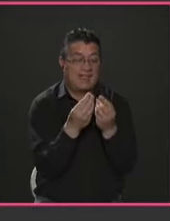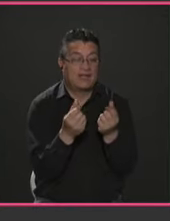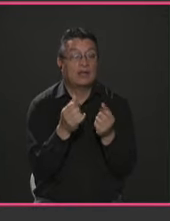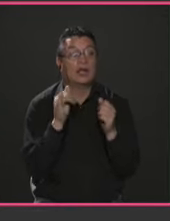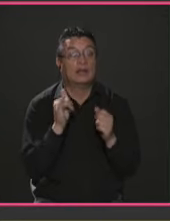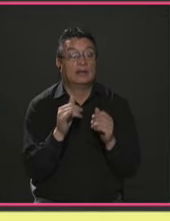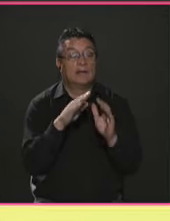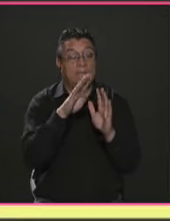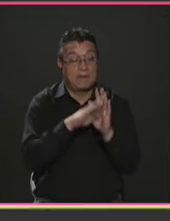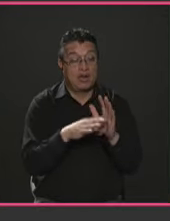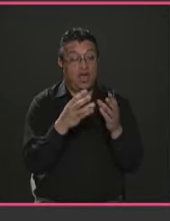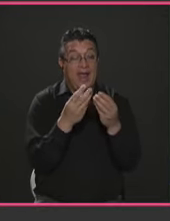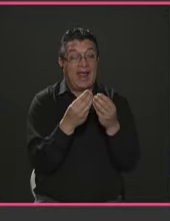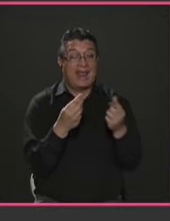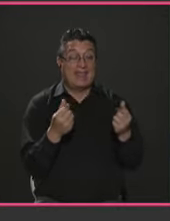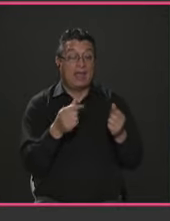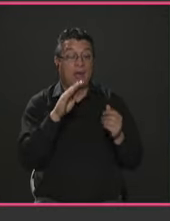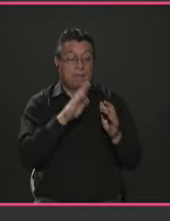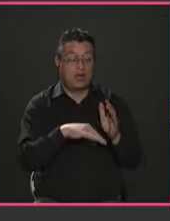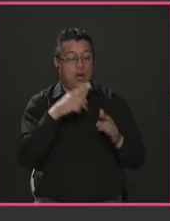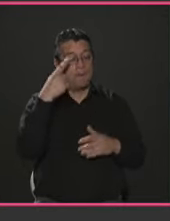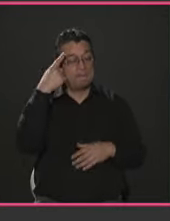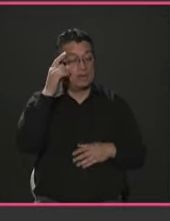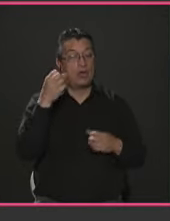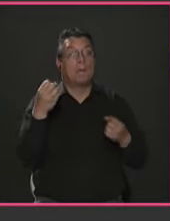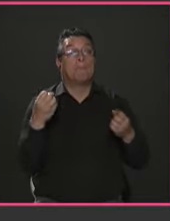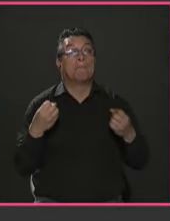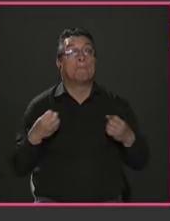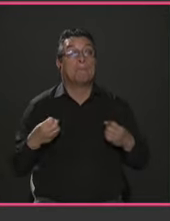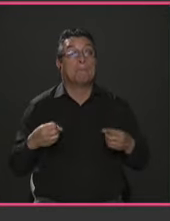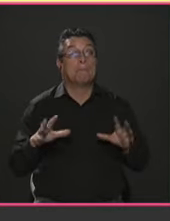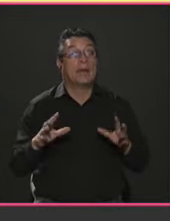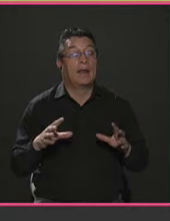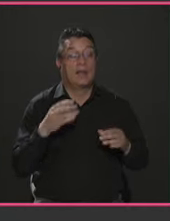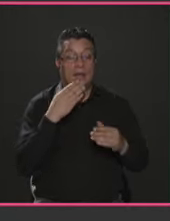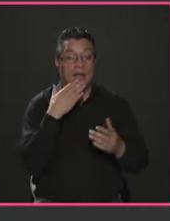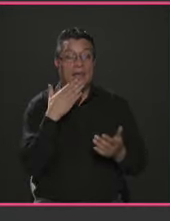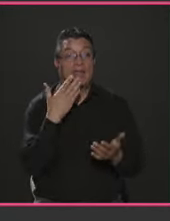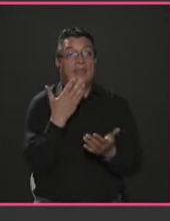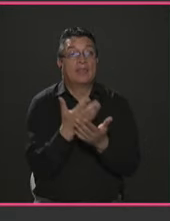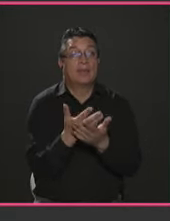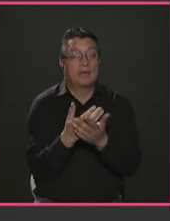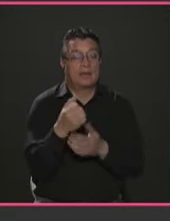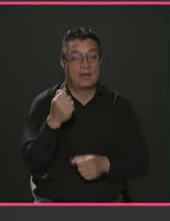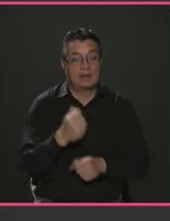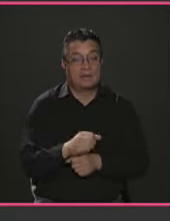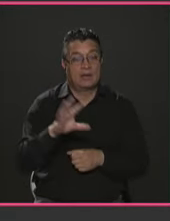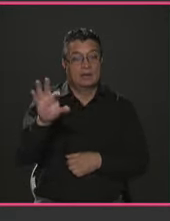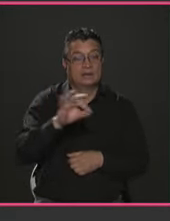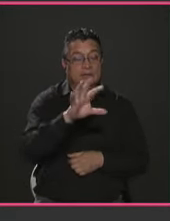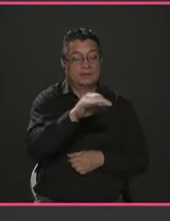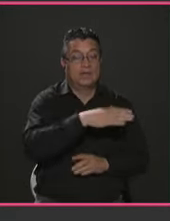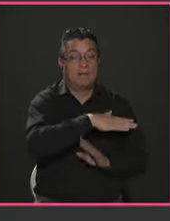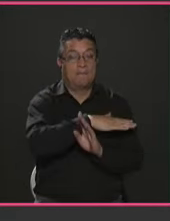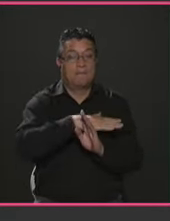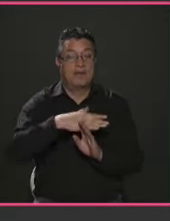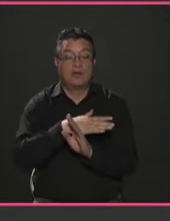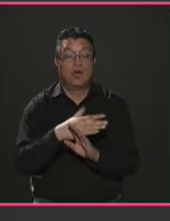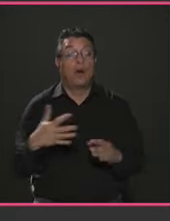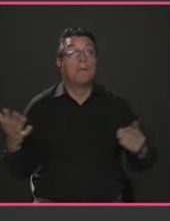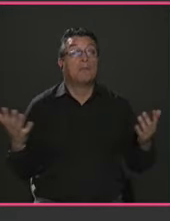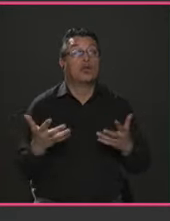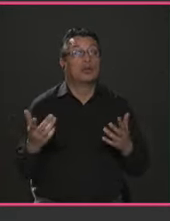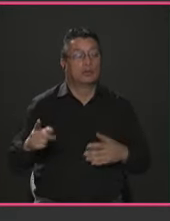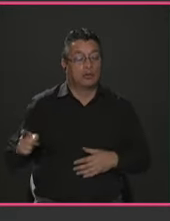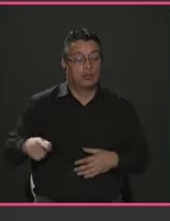aumentaba la de baja calificación Pero se perdía este demanda de empleo en los sectores medios de